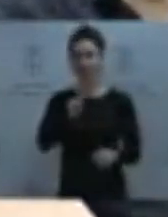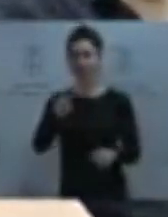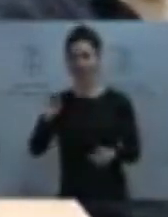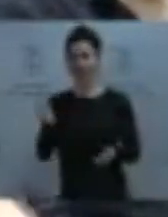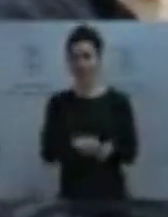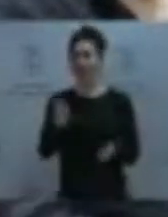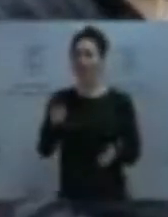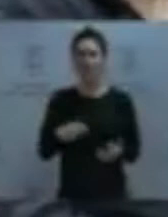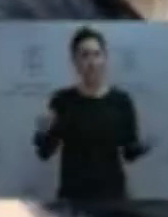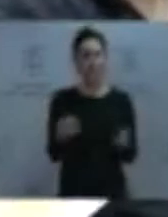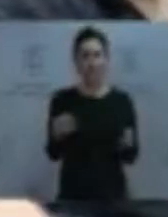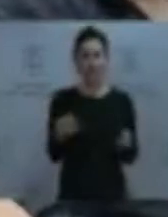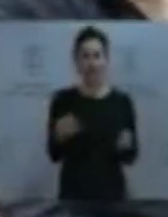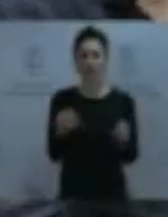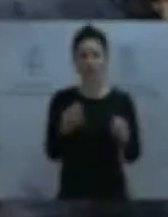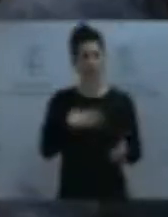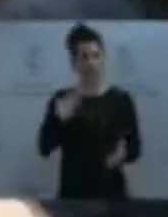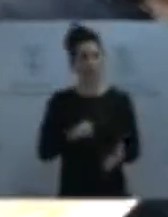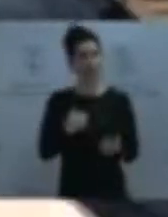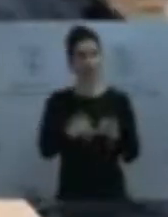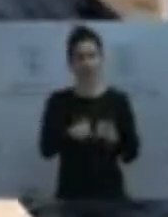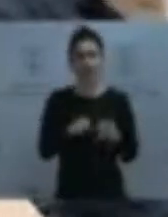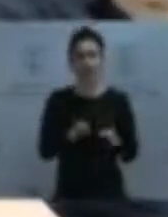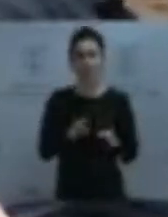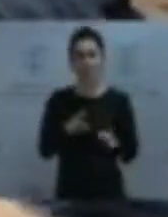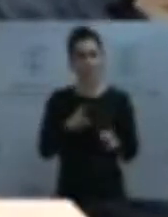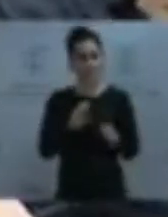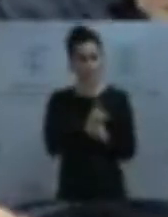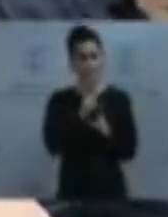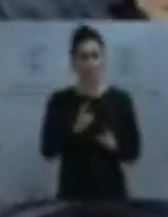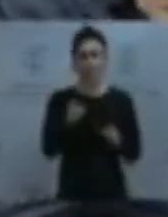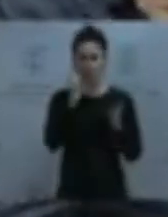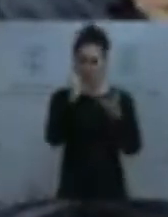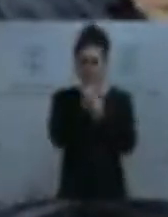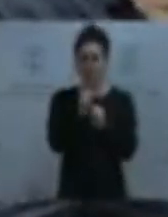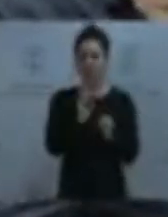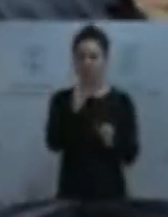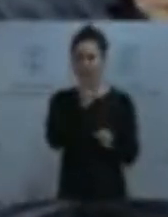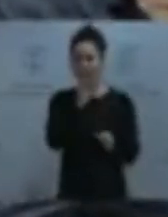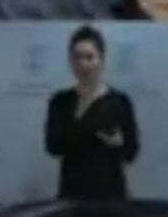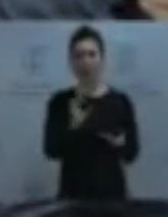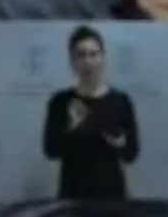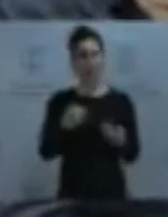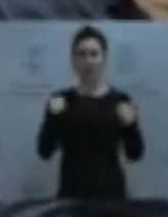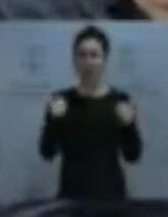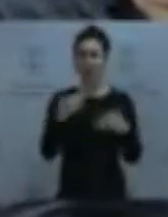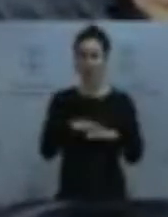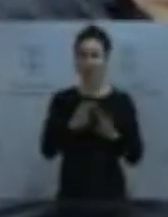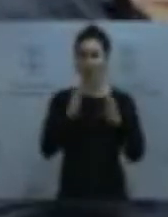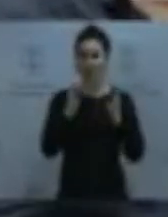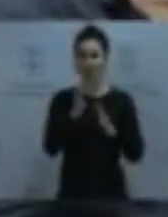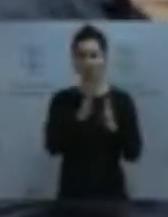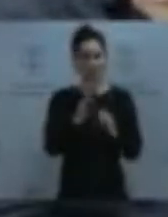han consentido esto? ¿Lo han ocultado? ¿Dónde está la responsabilidad de todos los consejos de administración en los últimos 10 años de